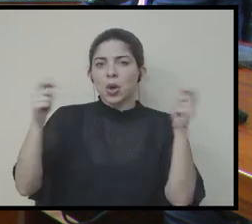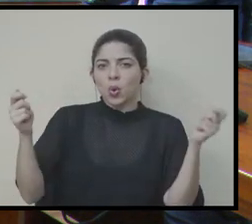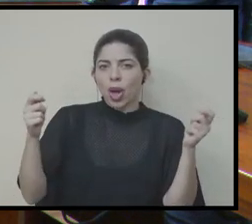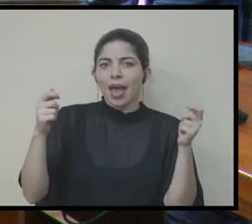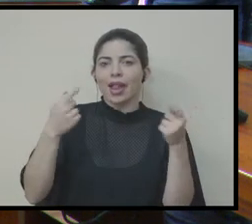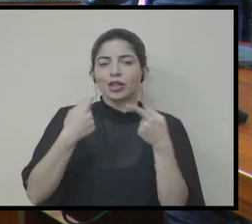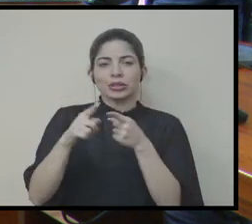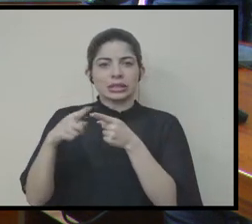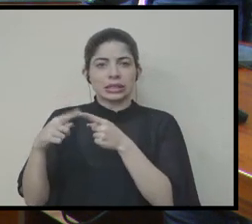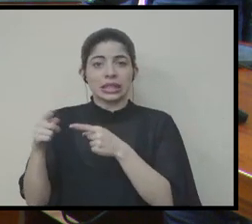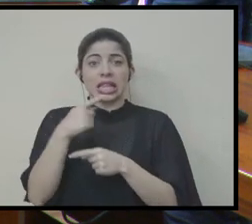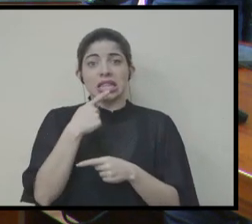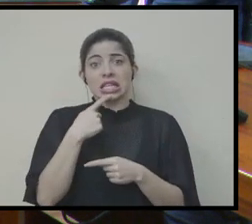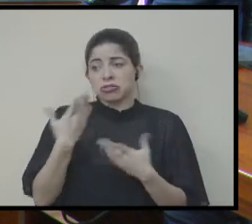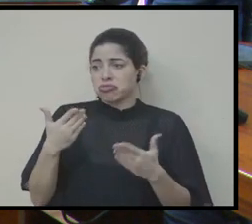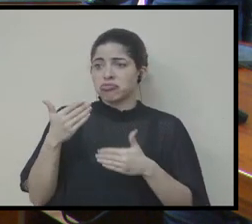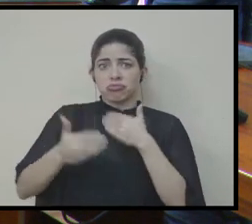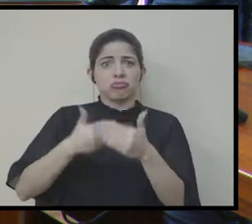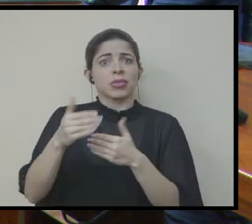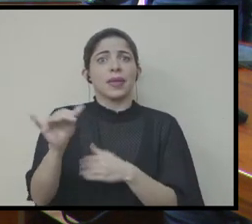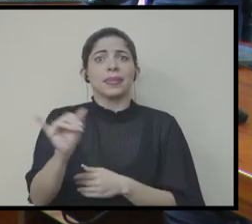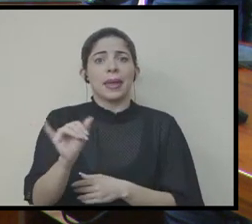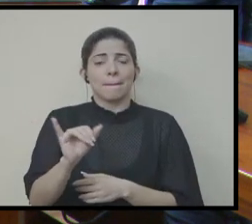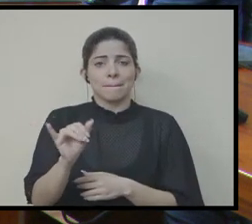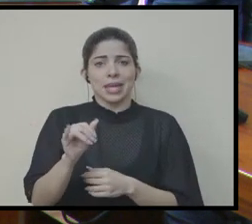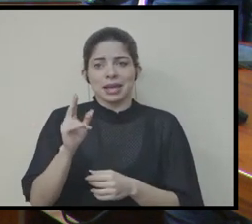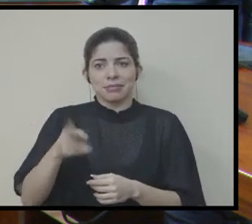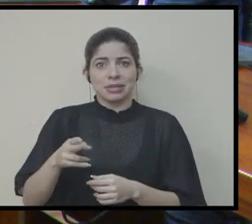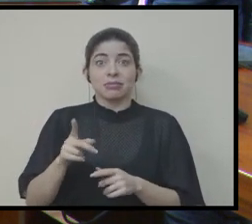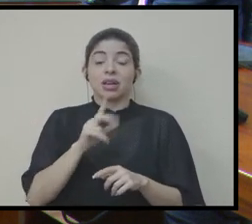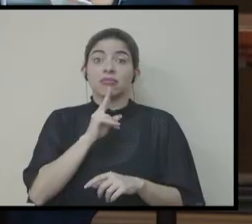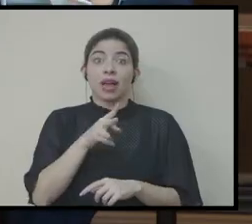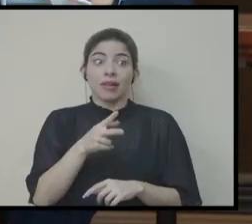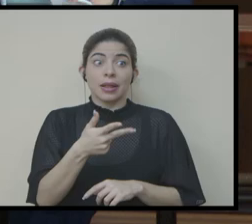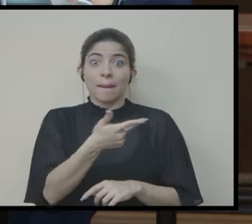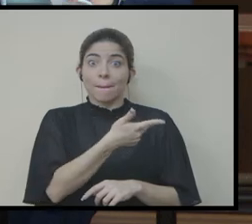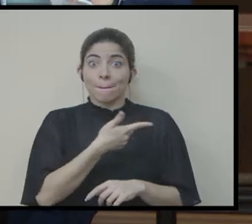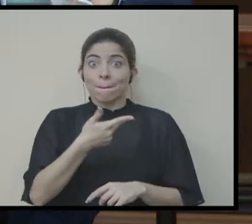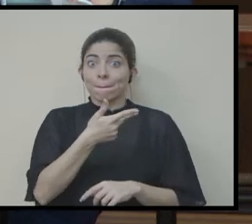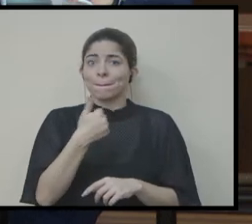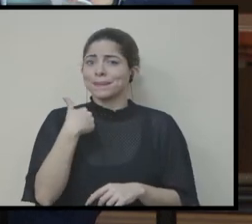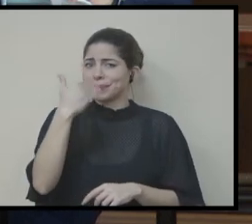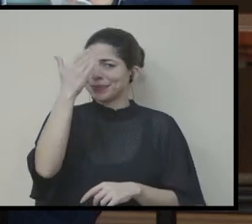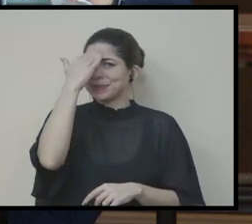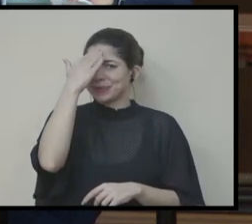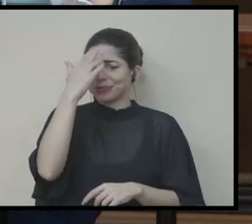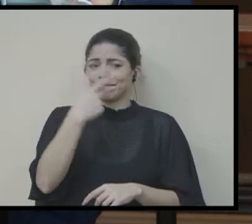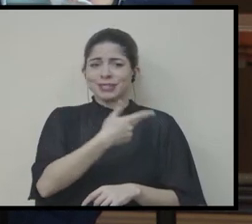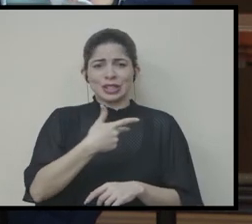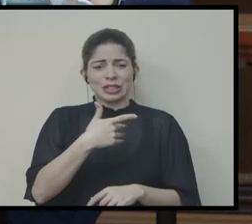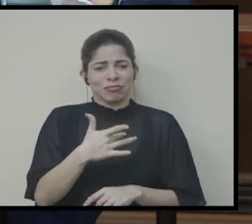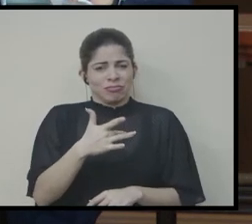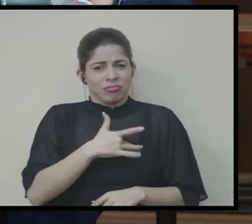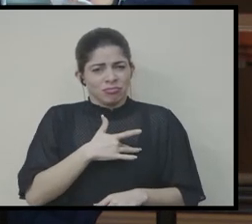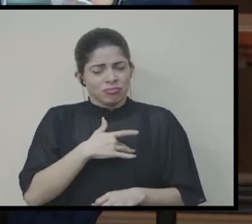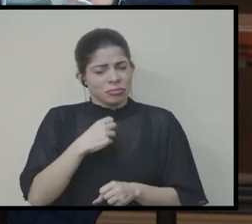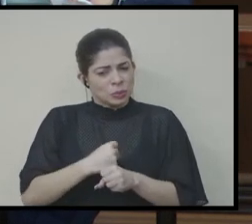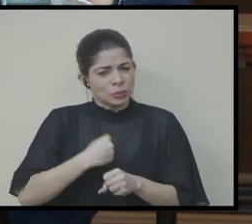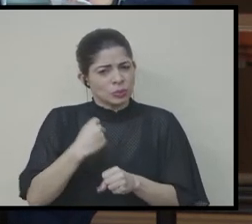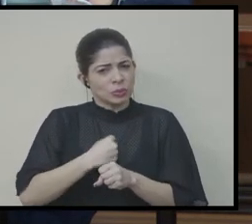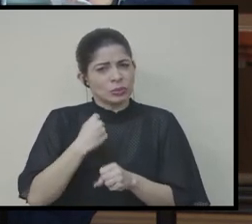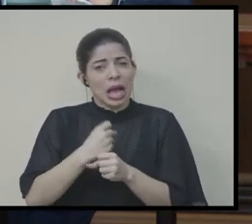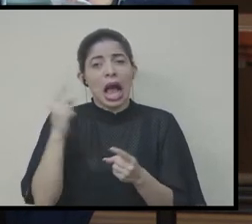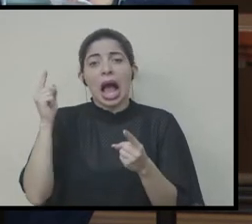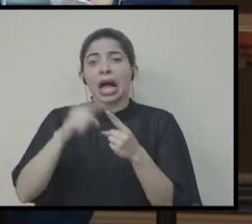demás. Me dijeron, pues Edwin, vamos también con esto. Y la verdad... y nos hemos puesto la camiseta a sacar